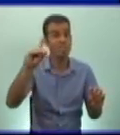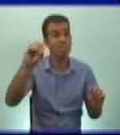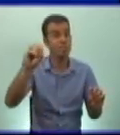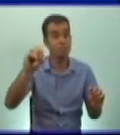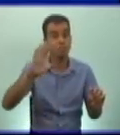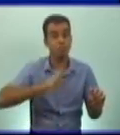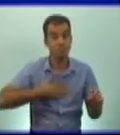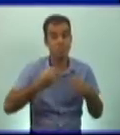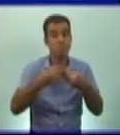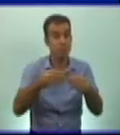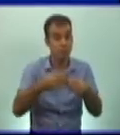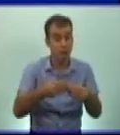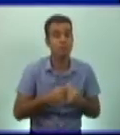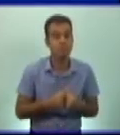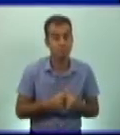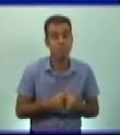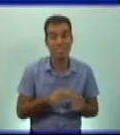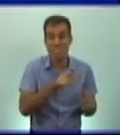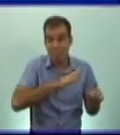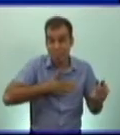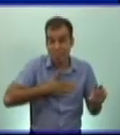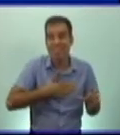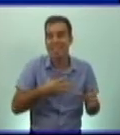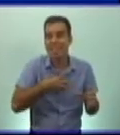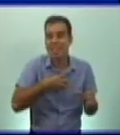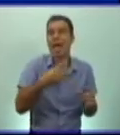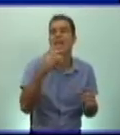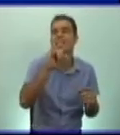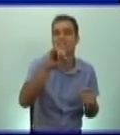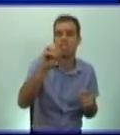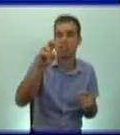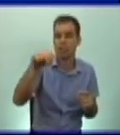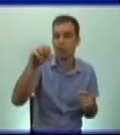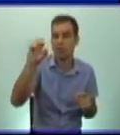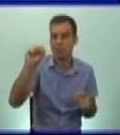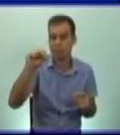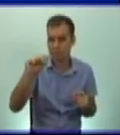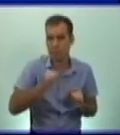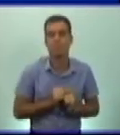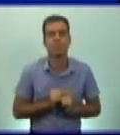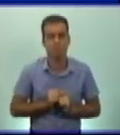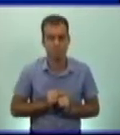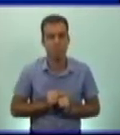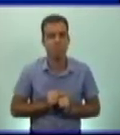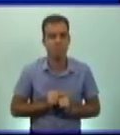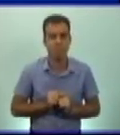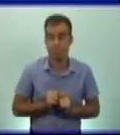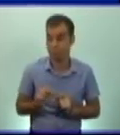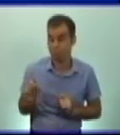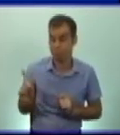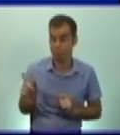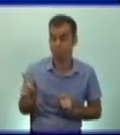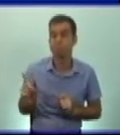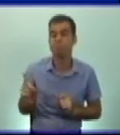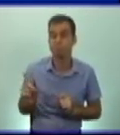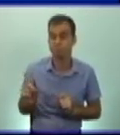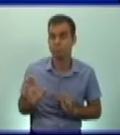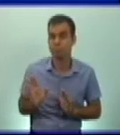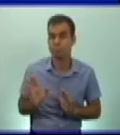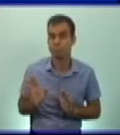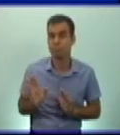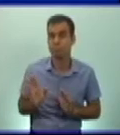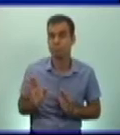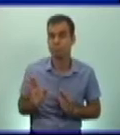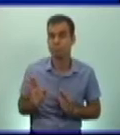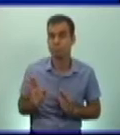sustancia iónica. Por tanto, las partículas que lo forman son los iones. Ahora bien, cuando vamos a